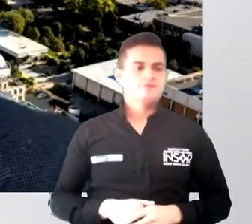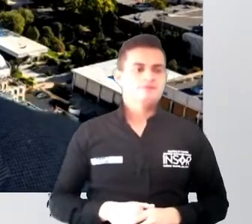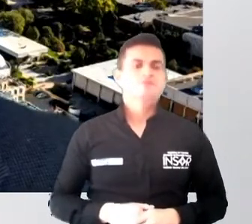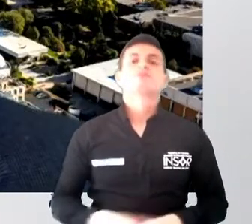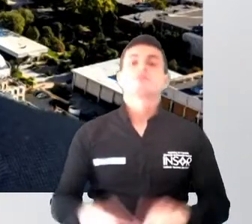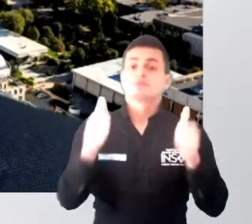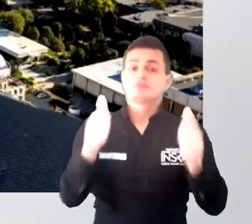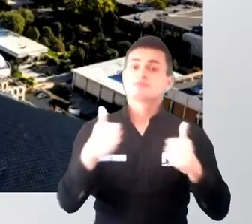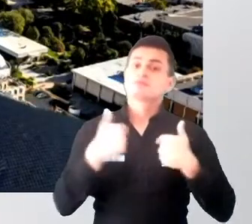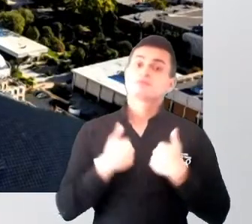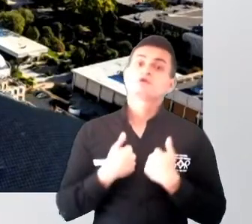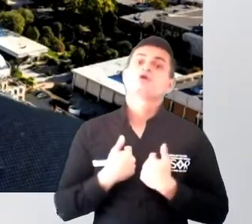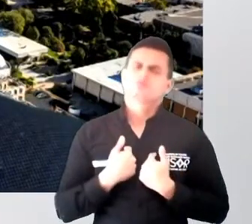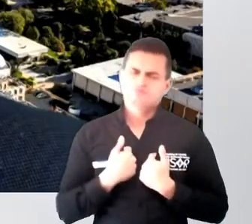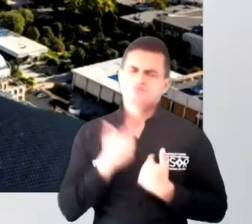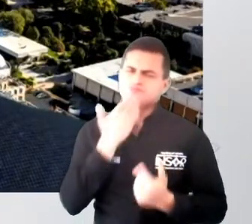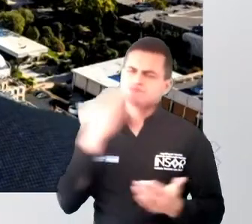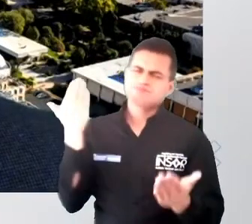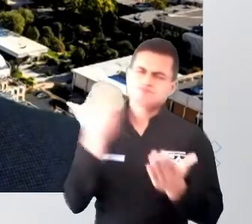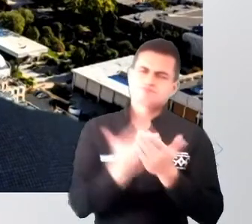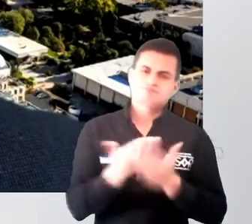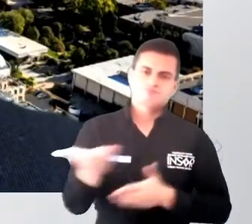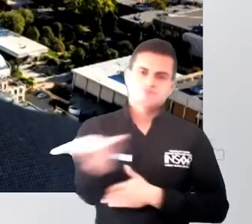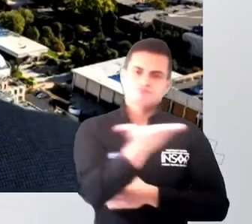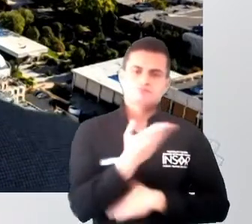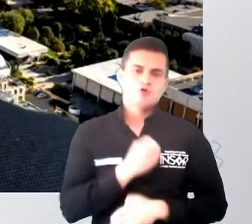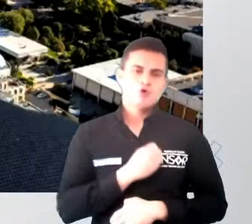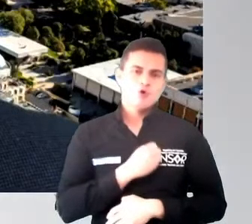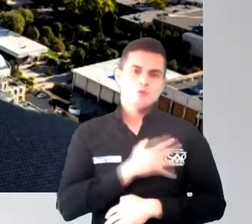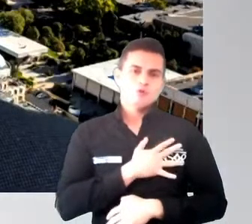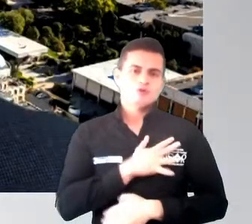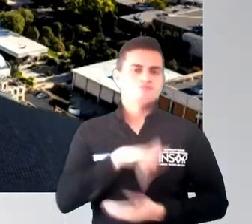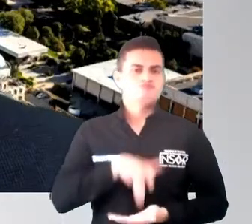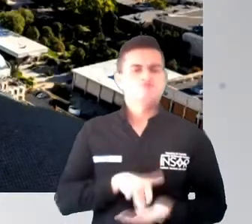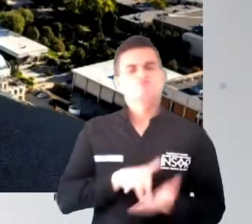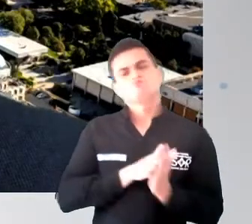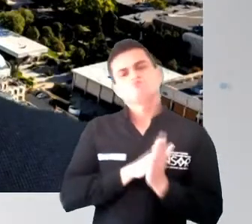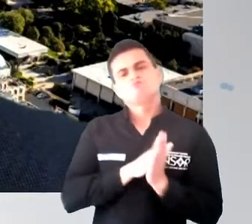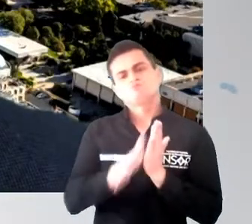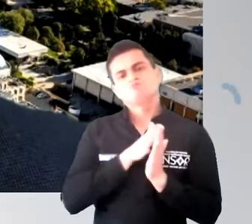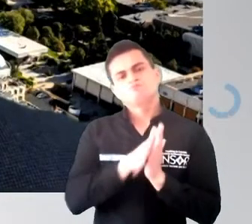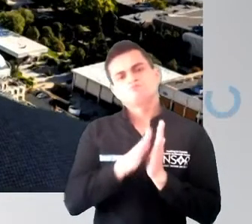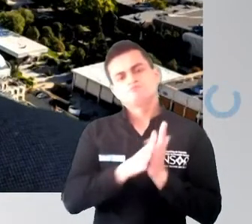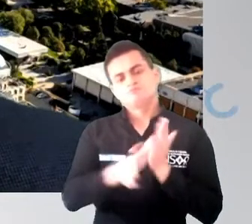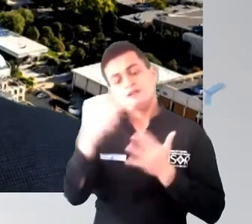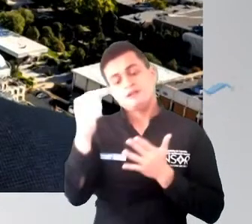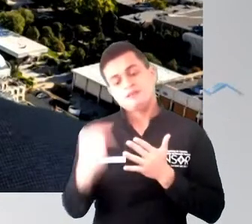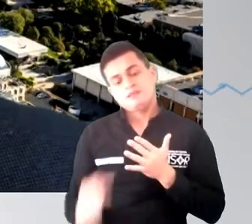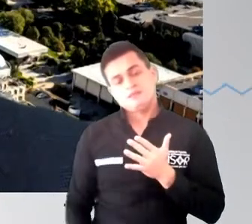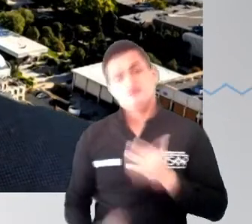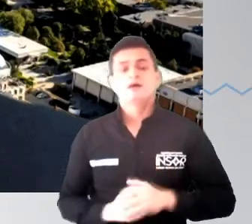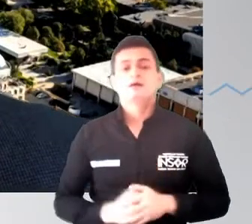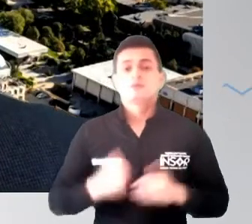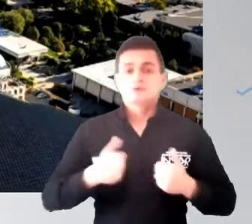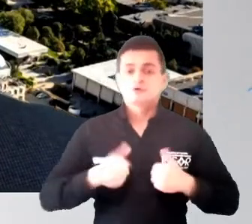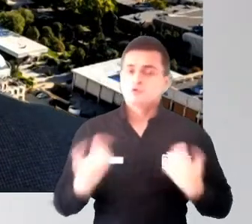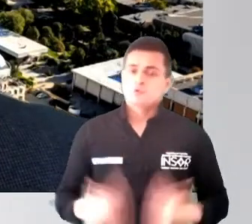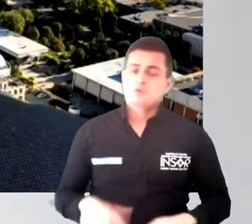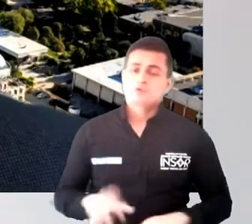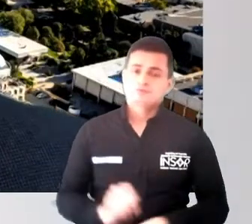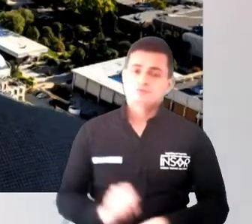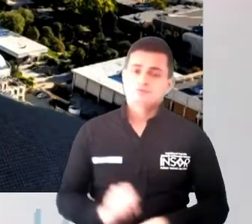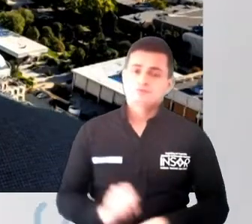deseo agradecerles por esta oportunidad. Yo estoy muy impresionado con lo que está ocurriendo en